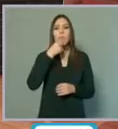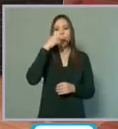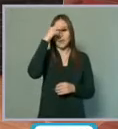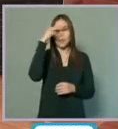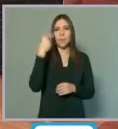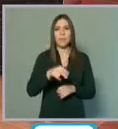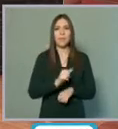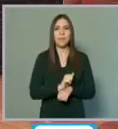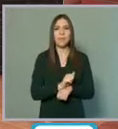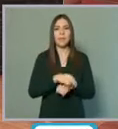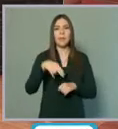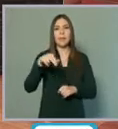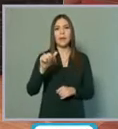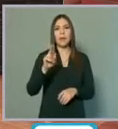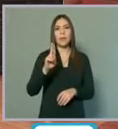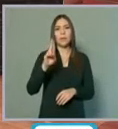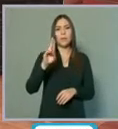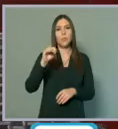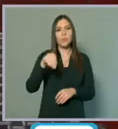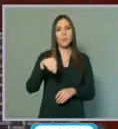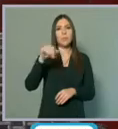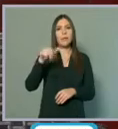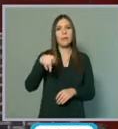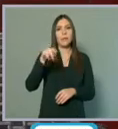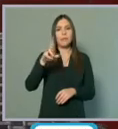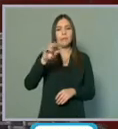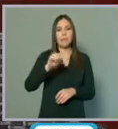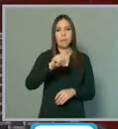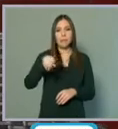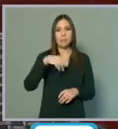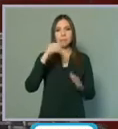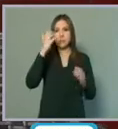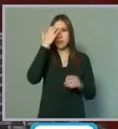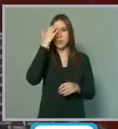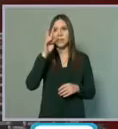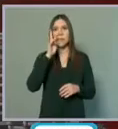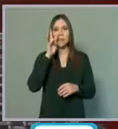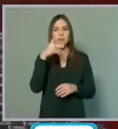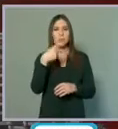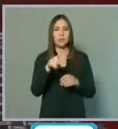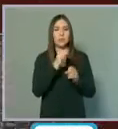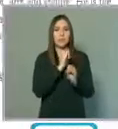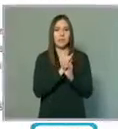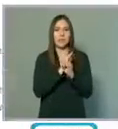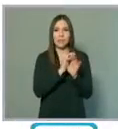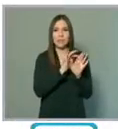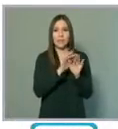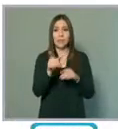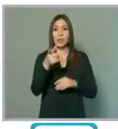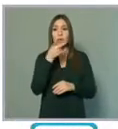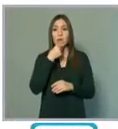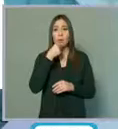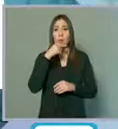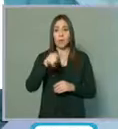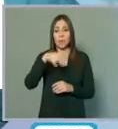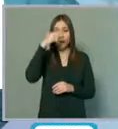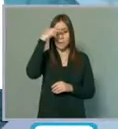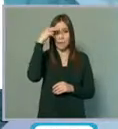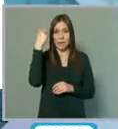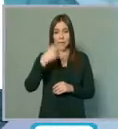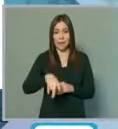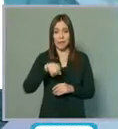el artista Naum Mantra, también mejor conocido. Visiten su sitio porque es un mexicano, un artista contemporáneo